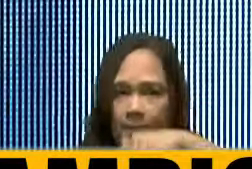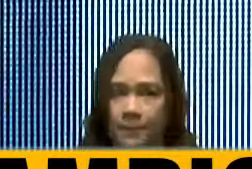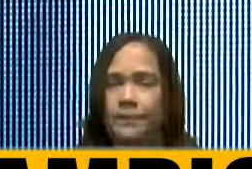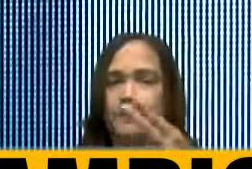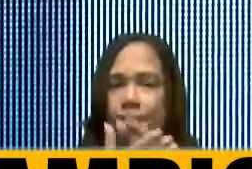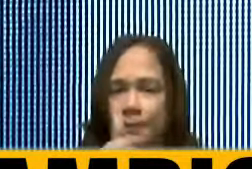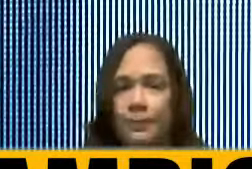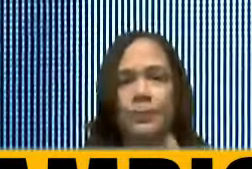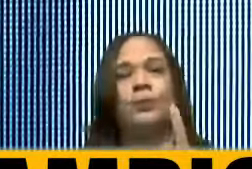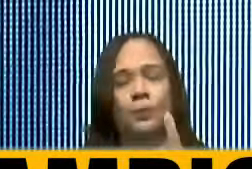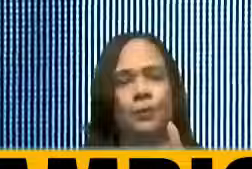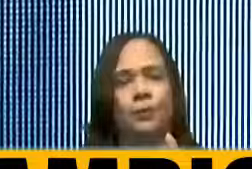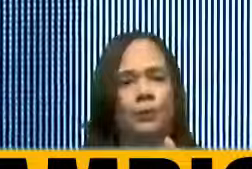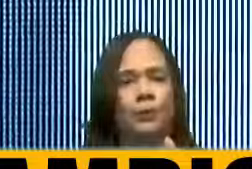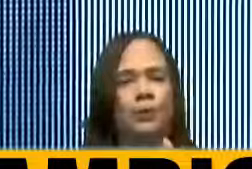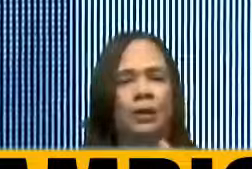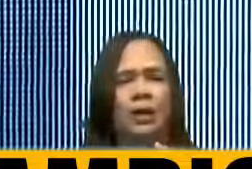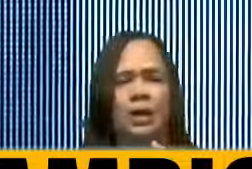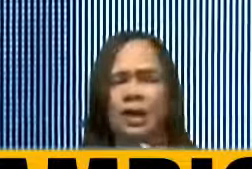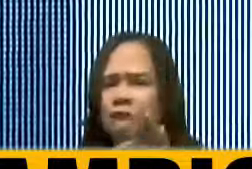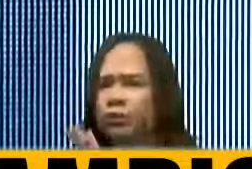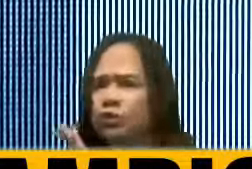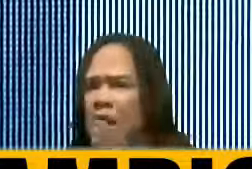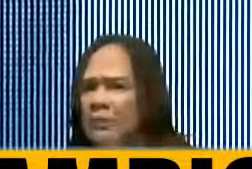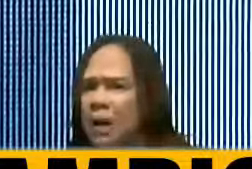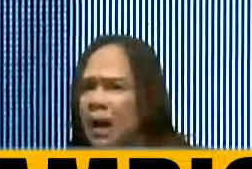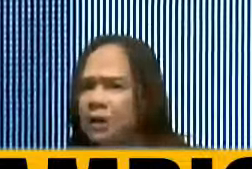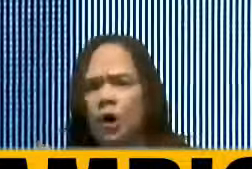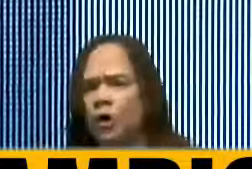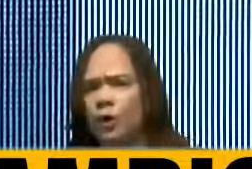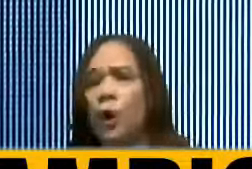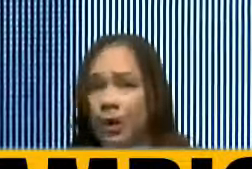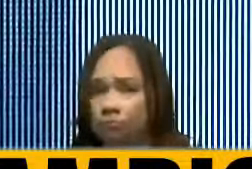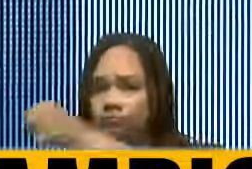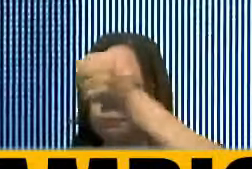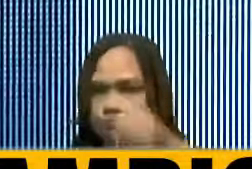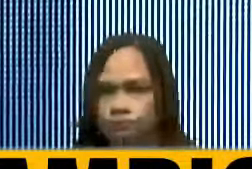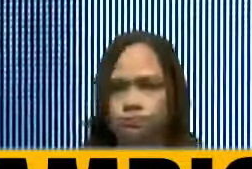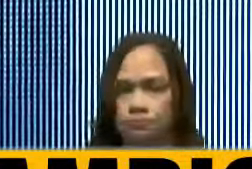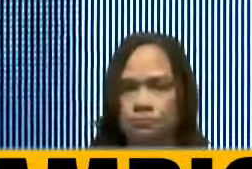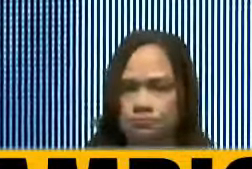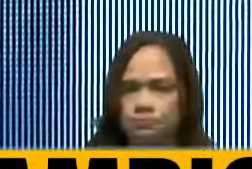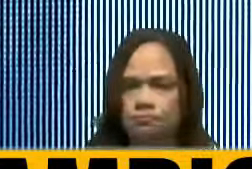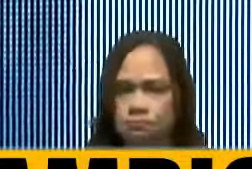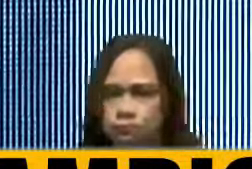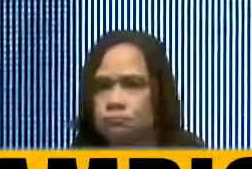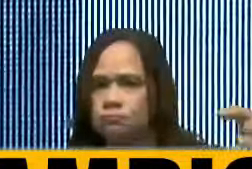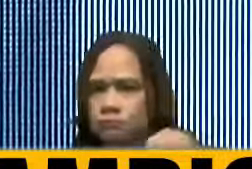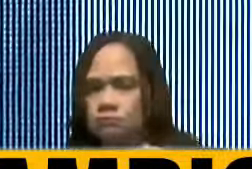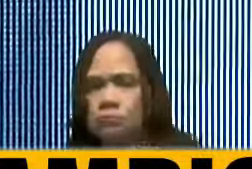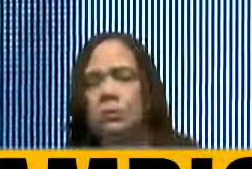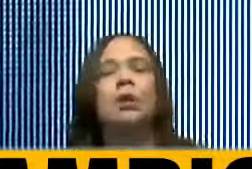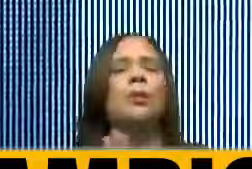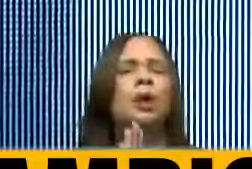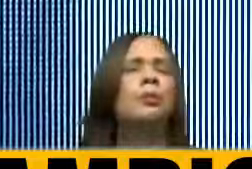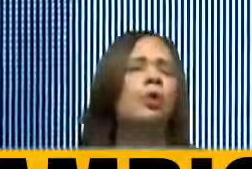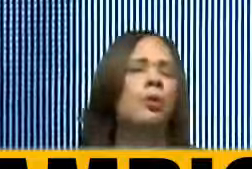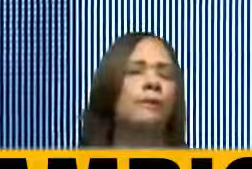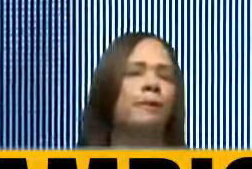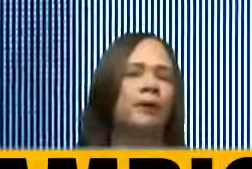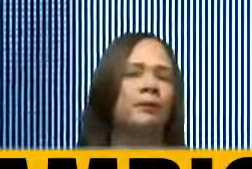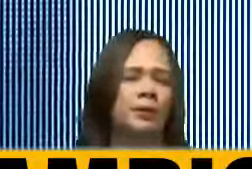pero yo quiero decir que a mí me llena de orgullo que aquí este porlo pabel Isa